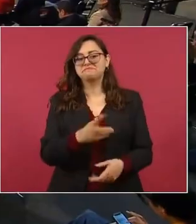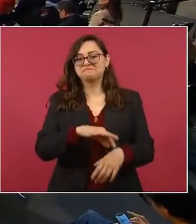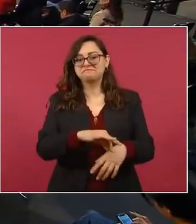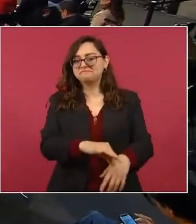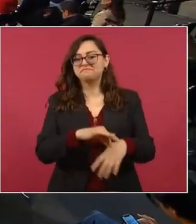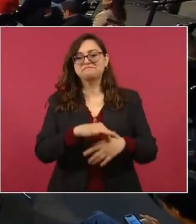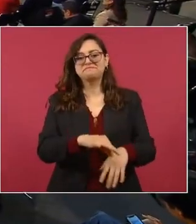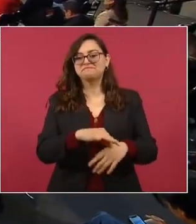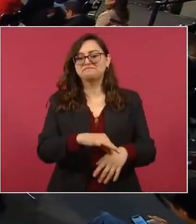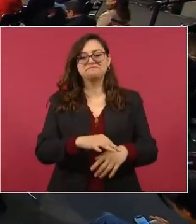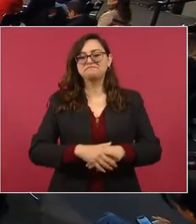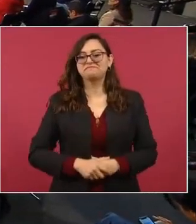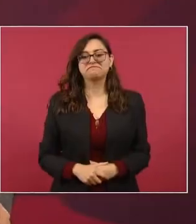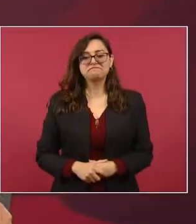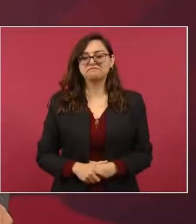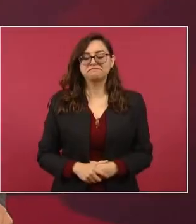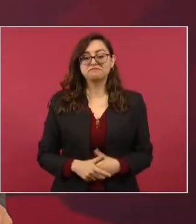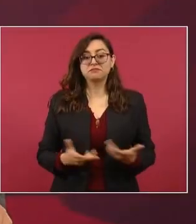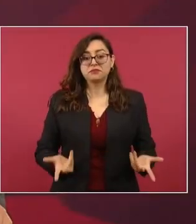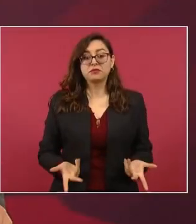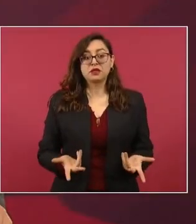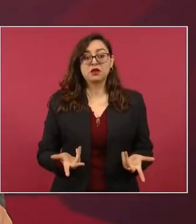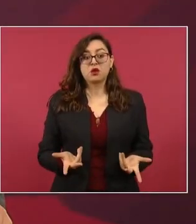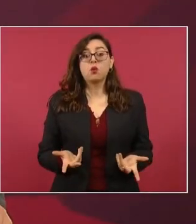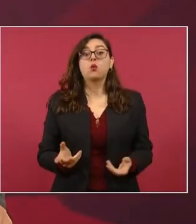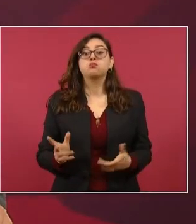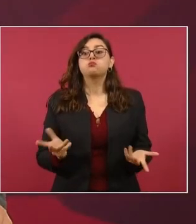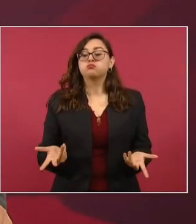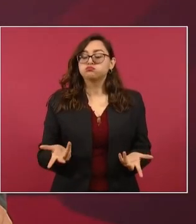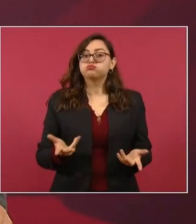Hay democracia cuando les conviene.